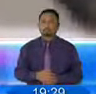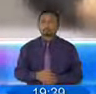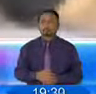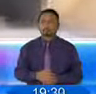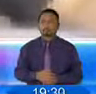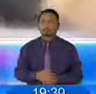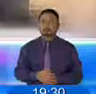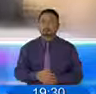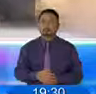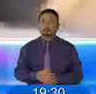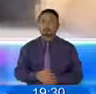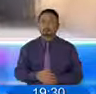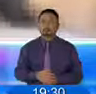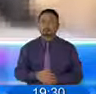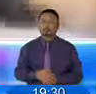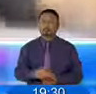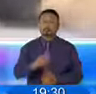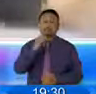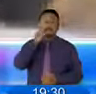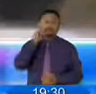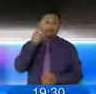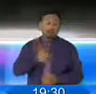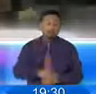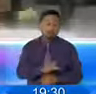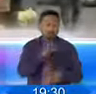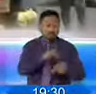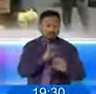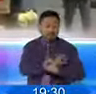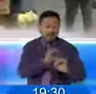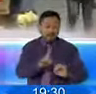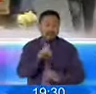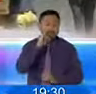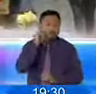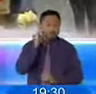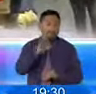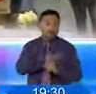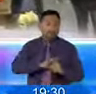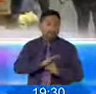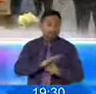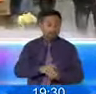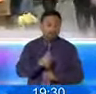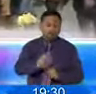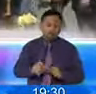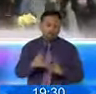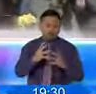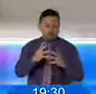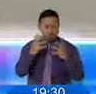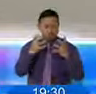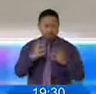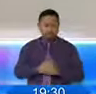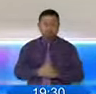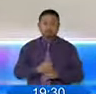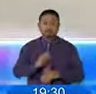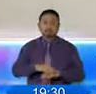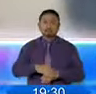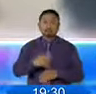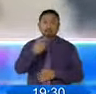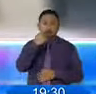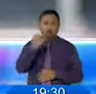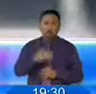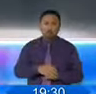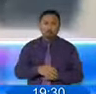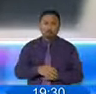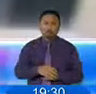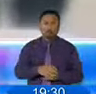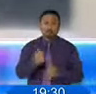Para que no roben a los niños son santos. La tranquilidad de muchos habitantes de Machachi se vio alterada cuando vieron un hombre